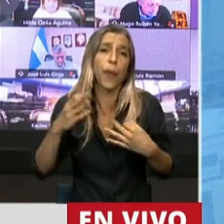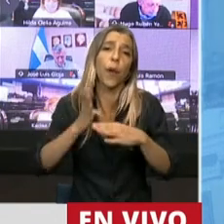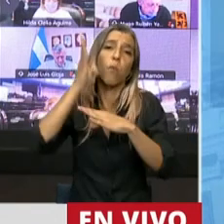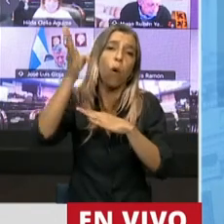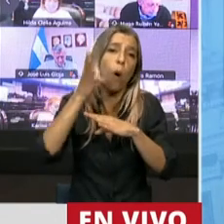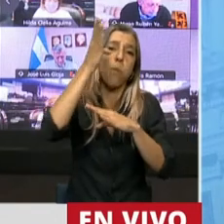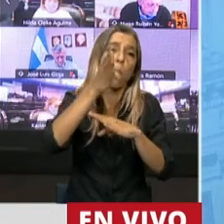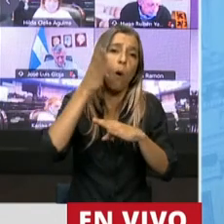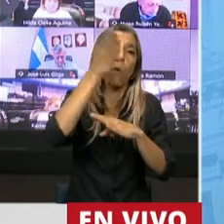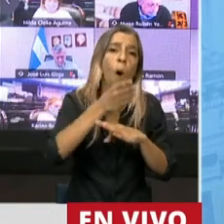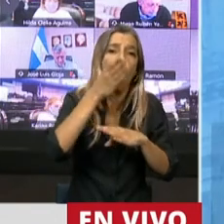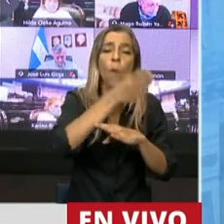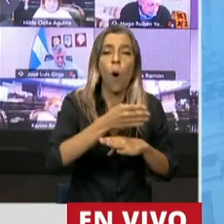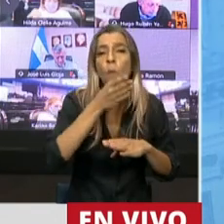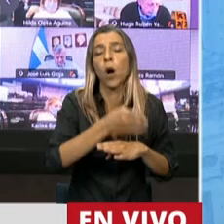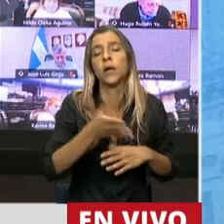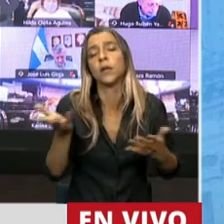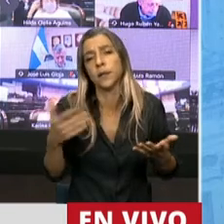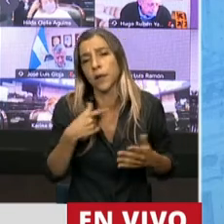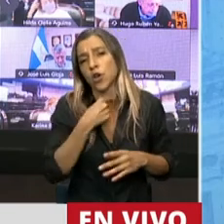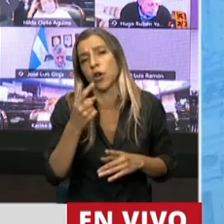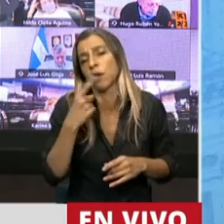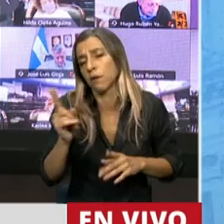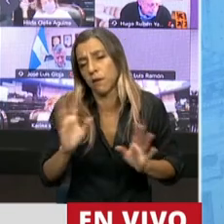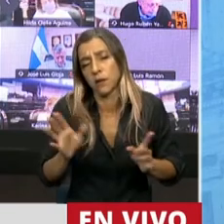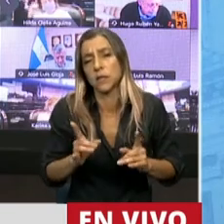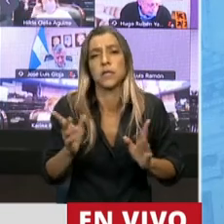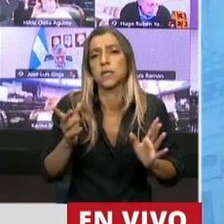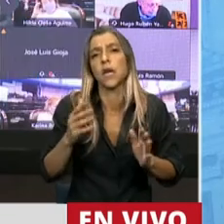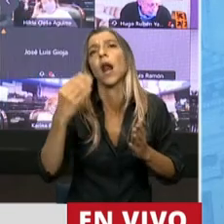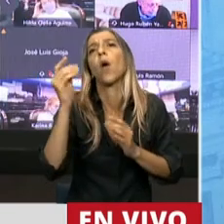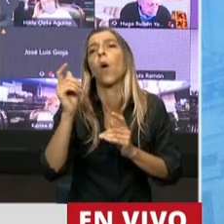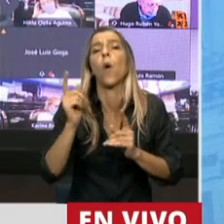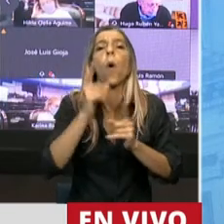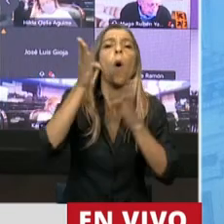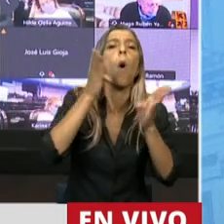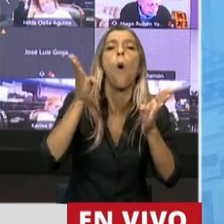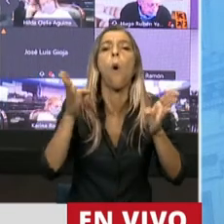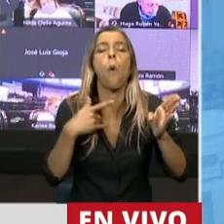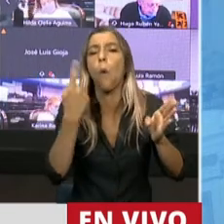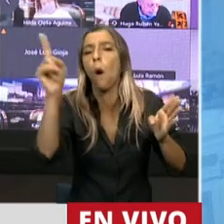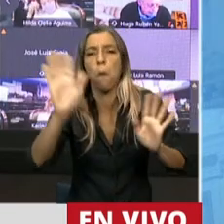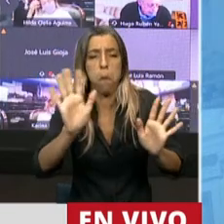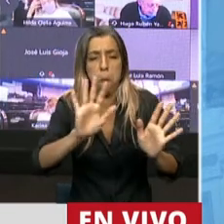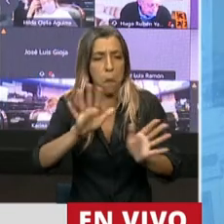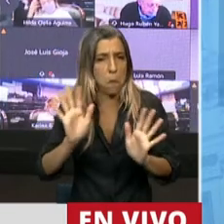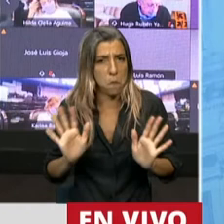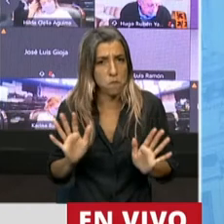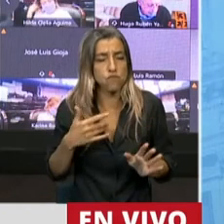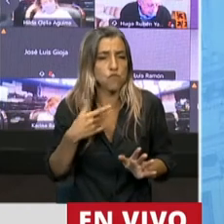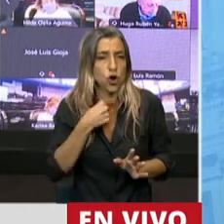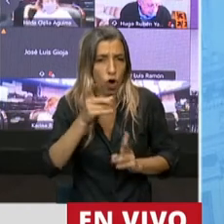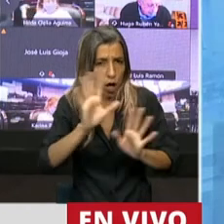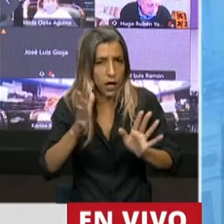sería desplazar a unas y emplazarla en otras, y la verdad es que no quiero hacer una cuestión de esa